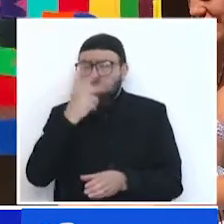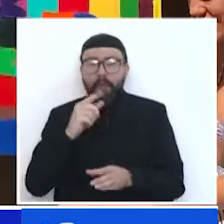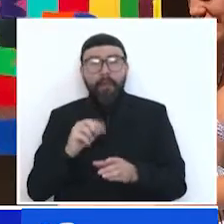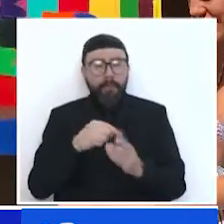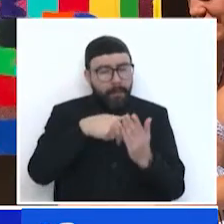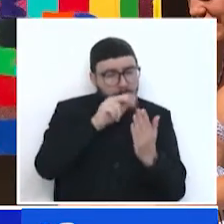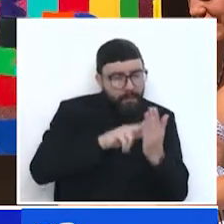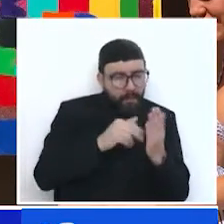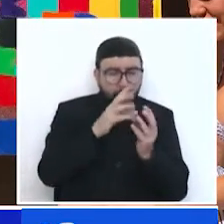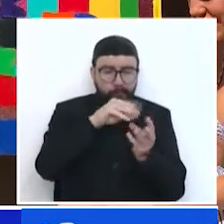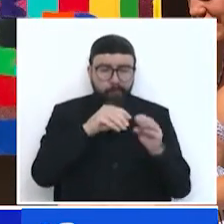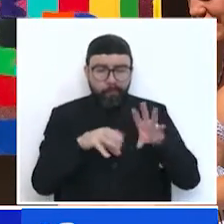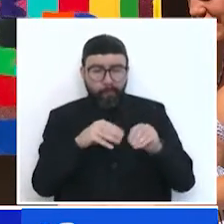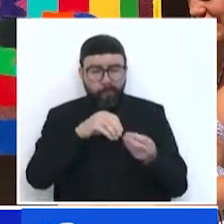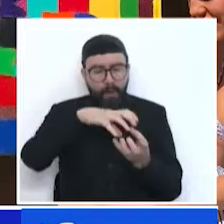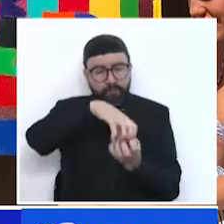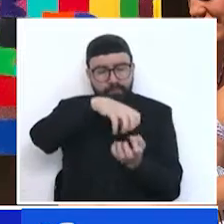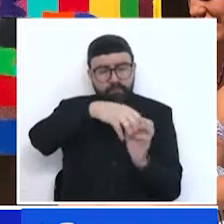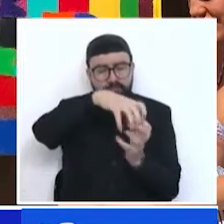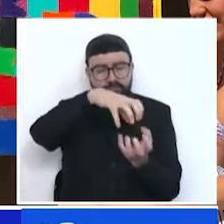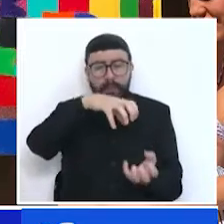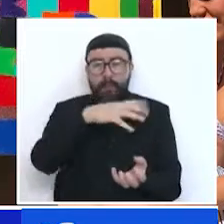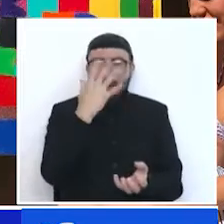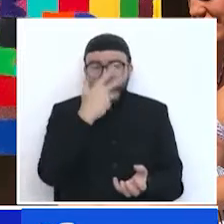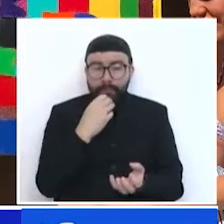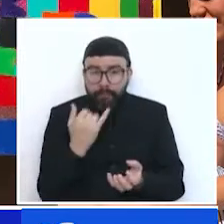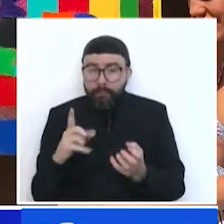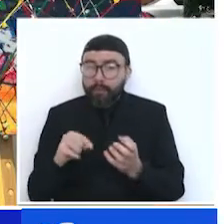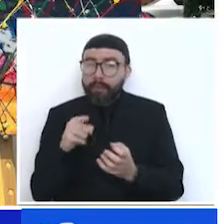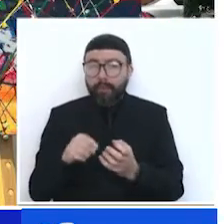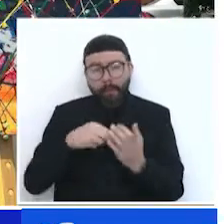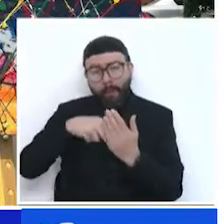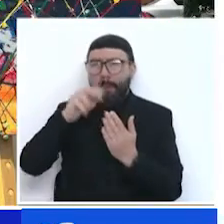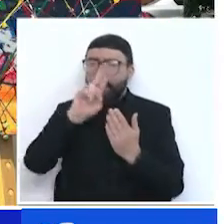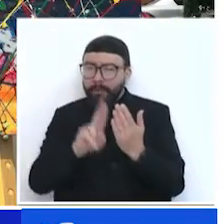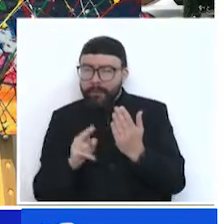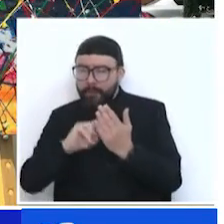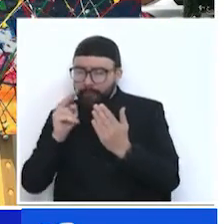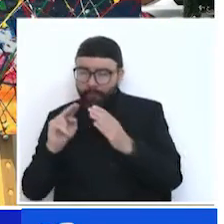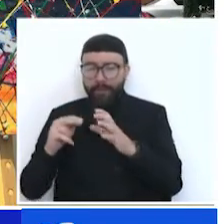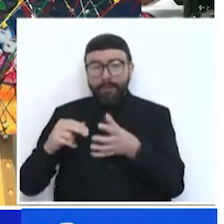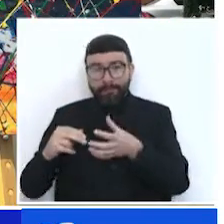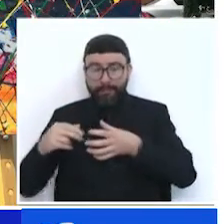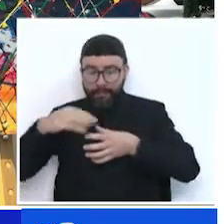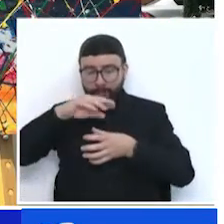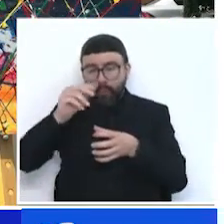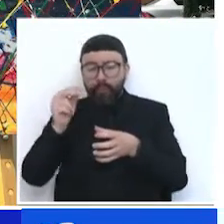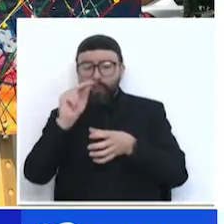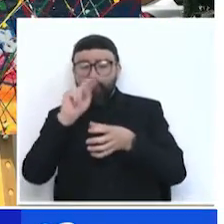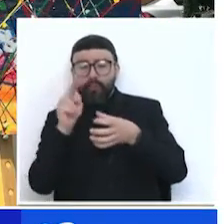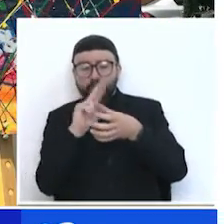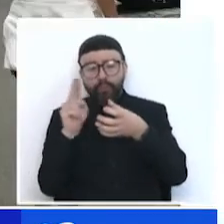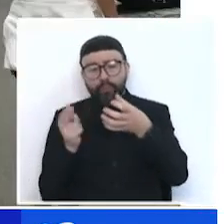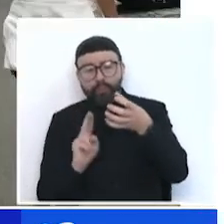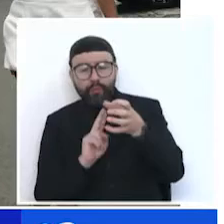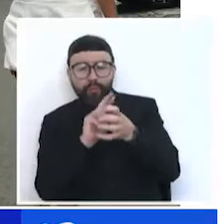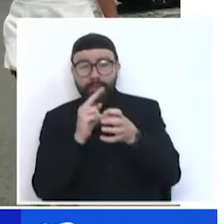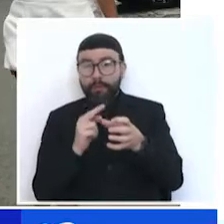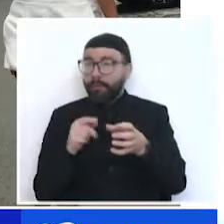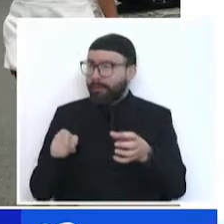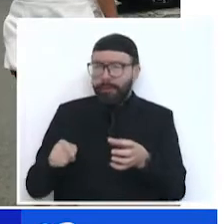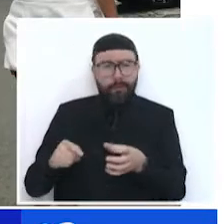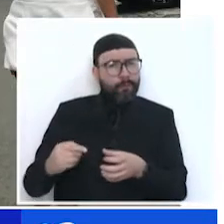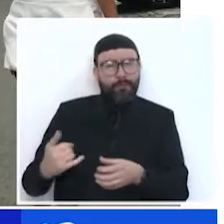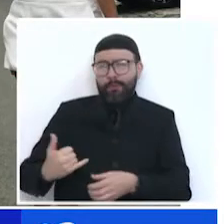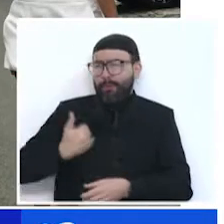cron, pintó cerámica, porcelana, y siempre fue muy manual. Entonces desde muy pequeña me